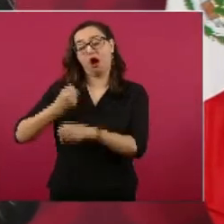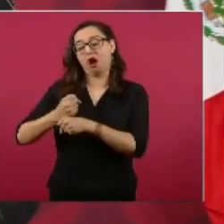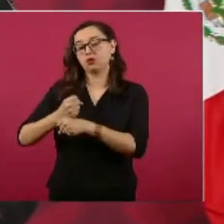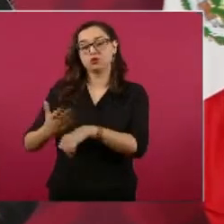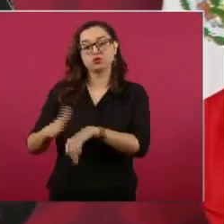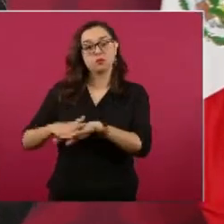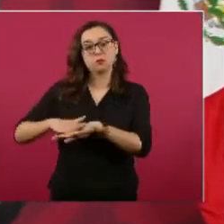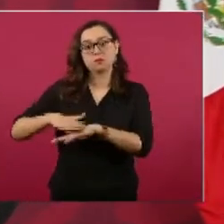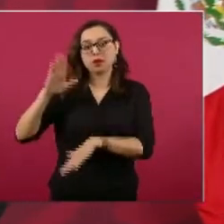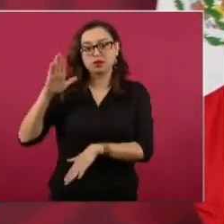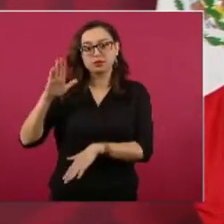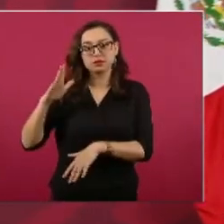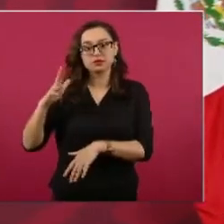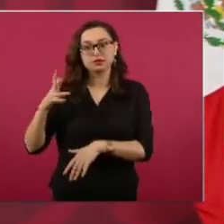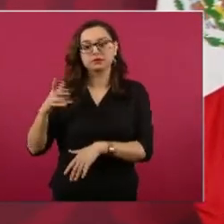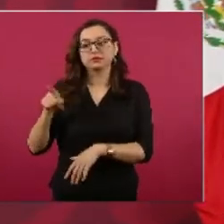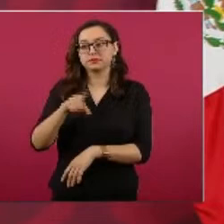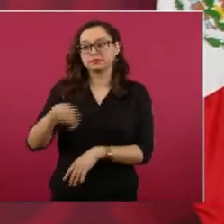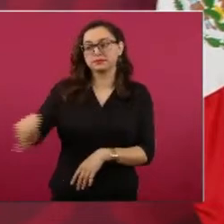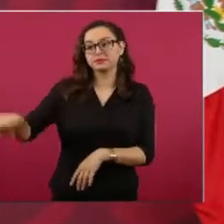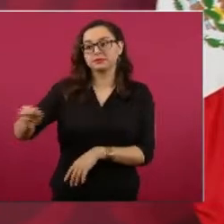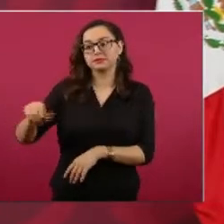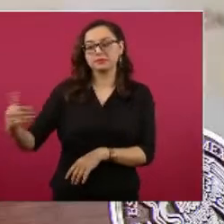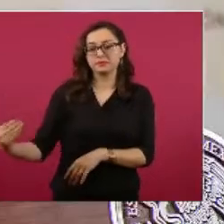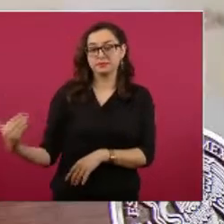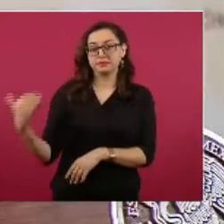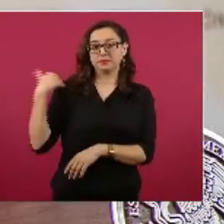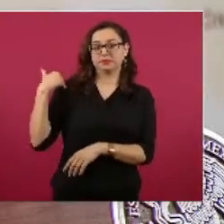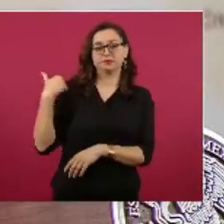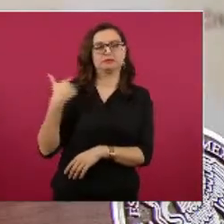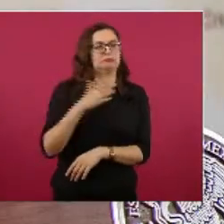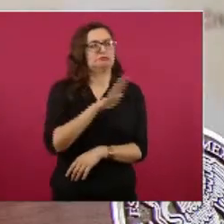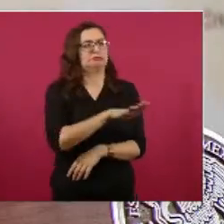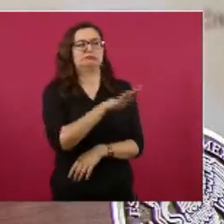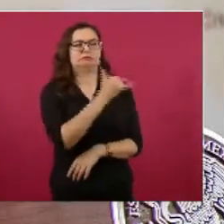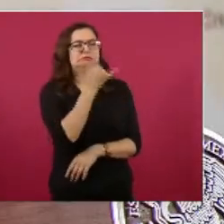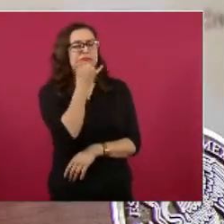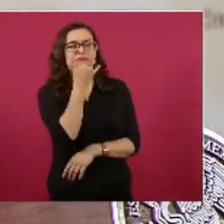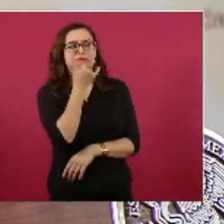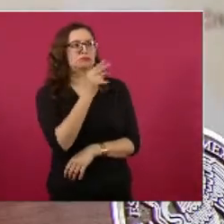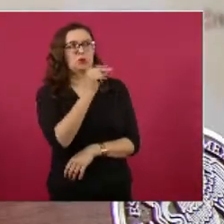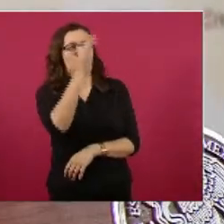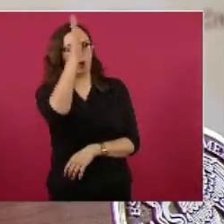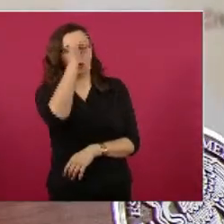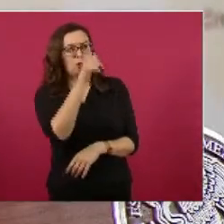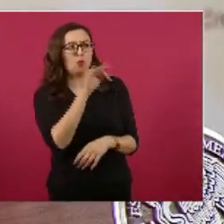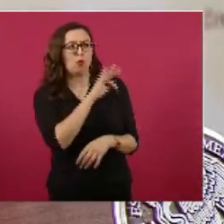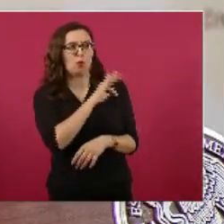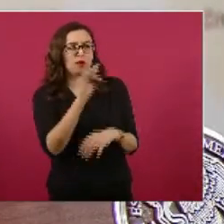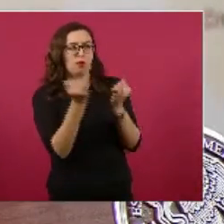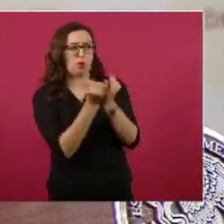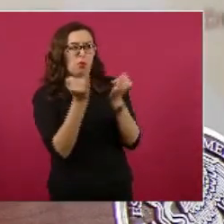y me pidieron de que regresara tal como estaba anteriormente